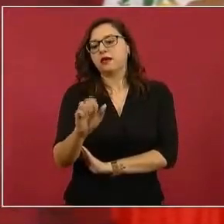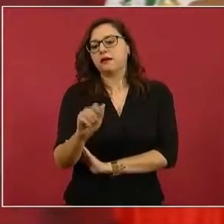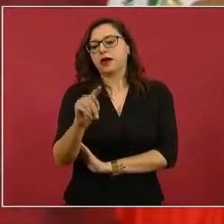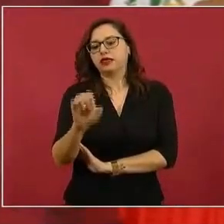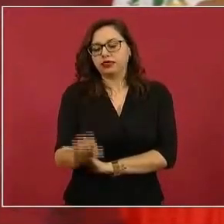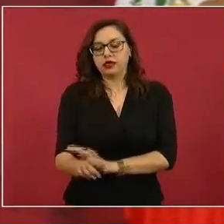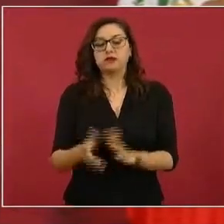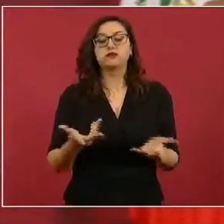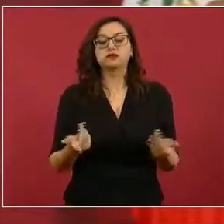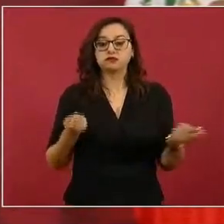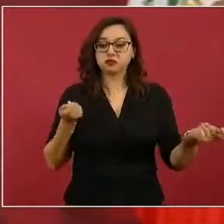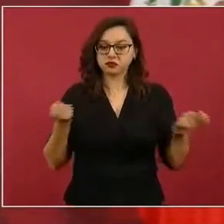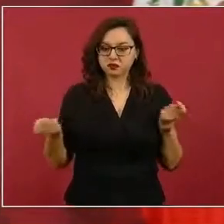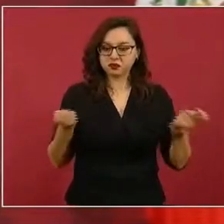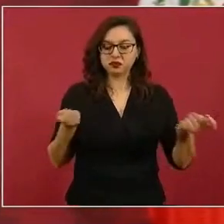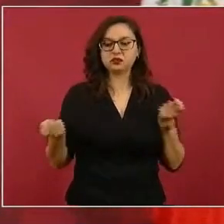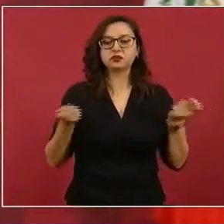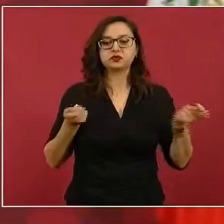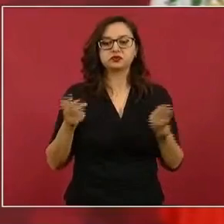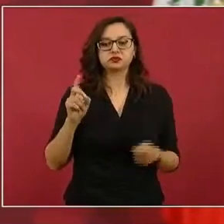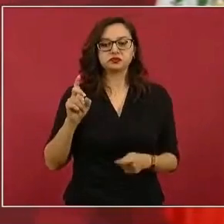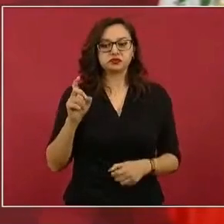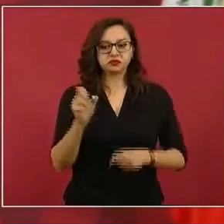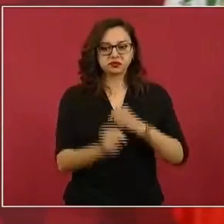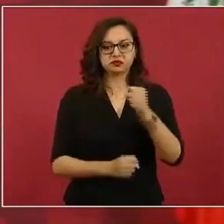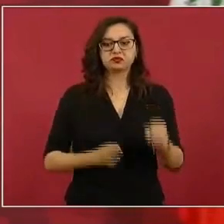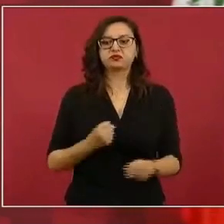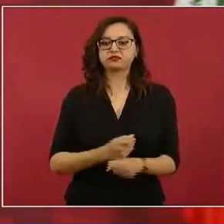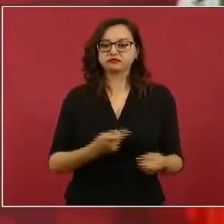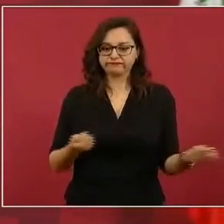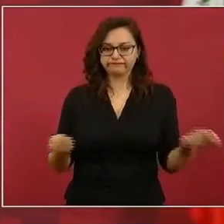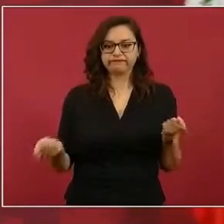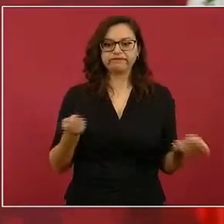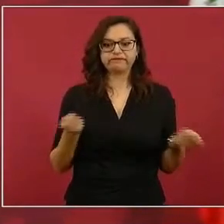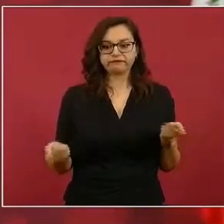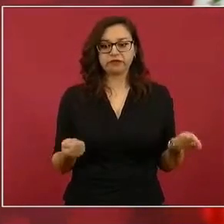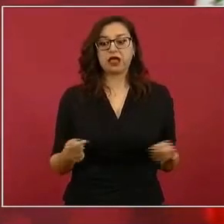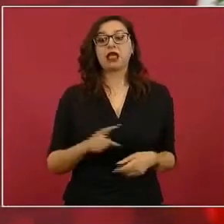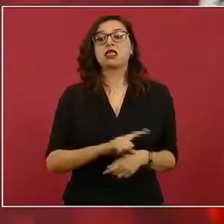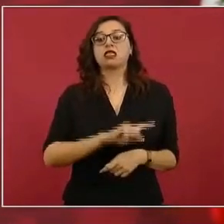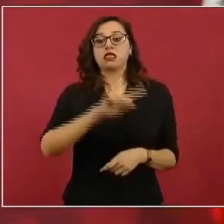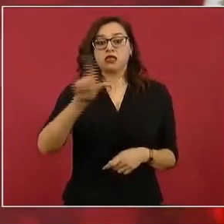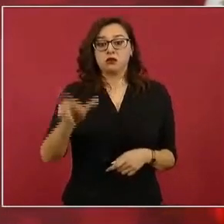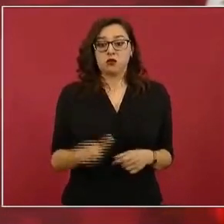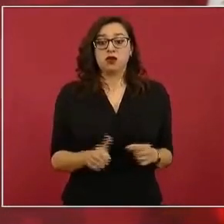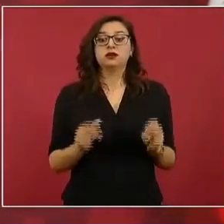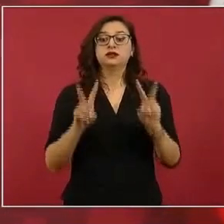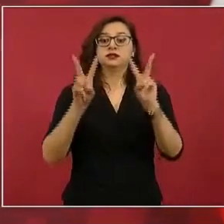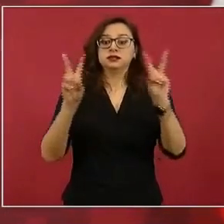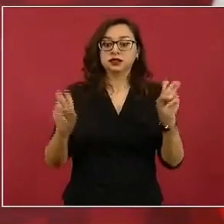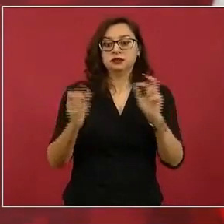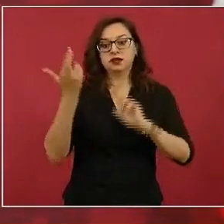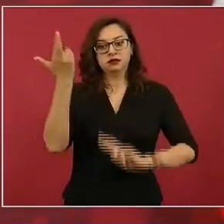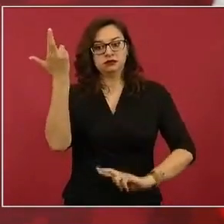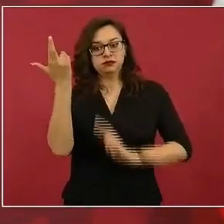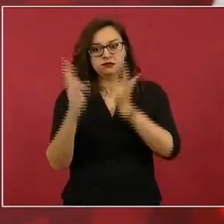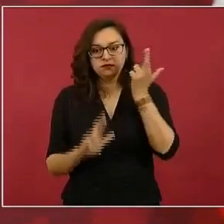mantuvo el control. Y luego con la Revolución lo mismo, pasó igual.